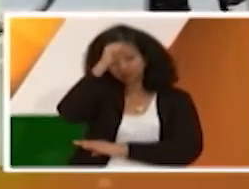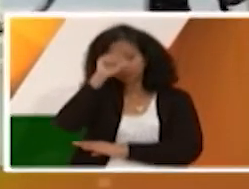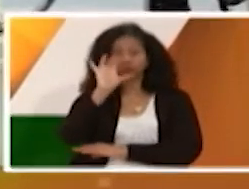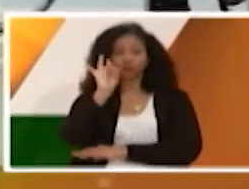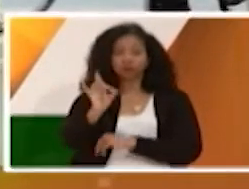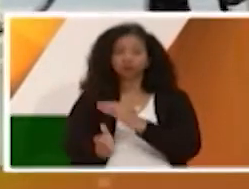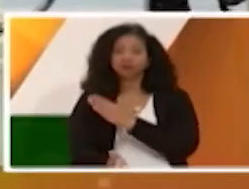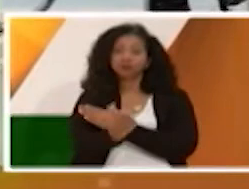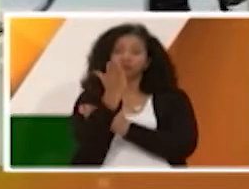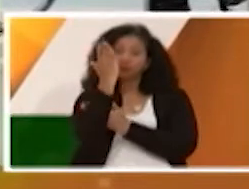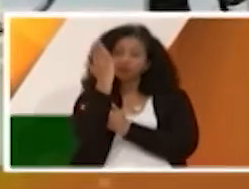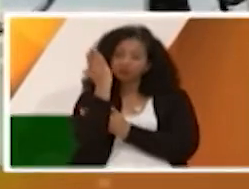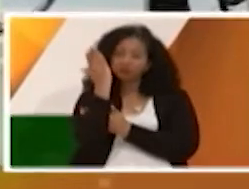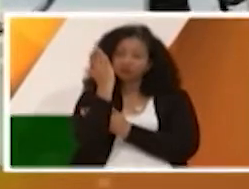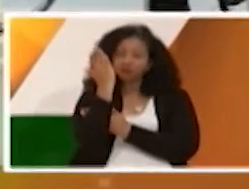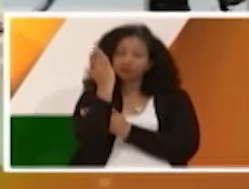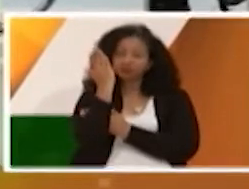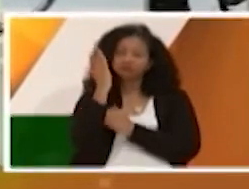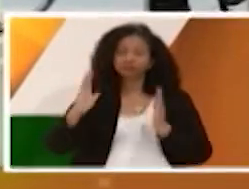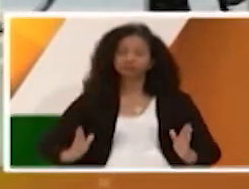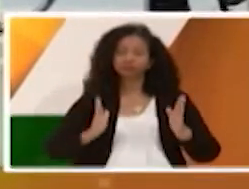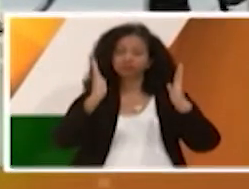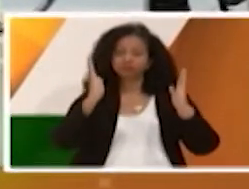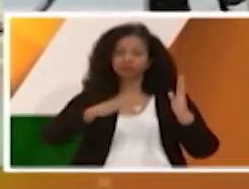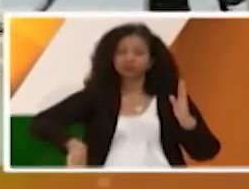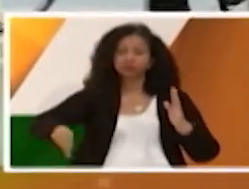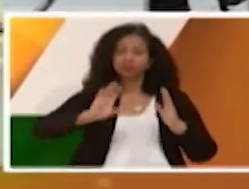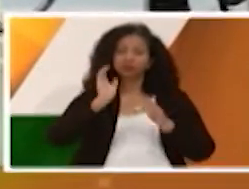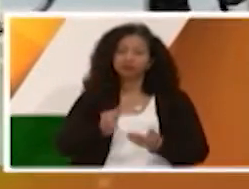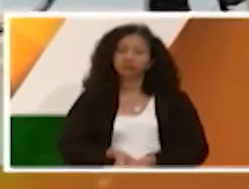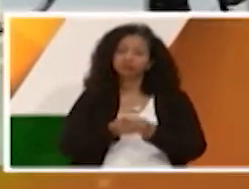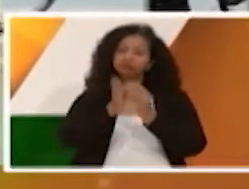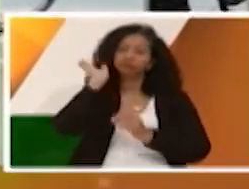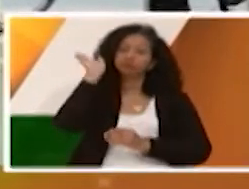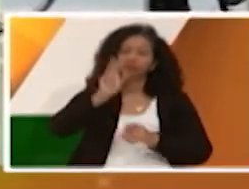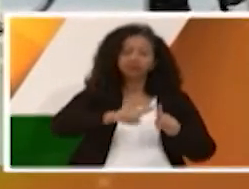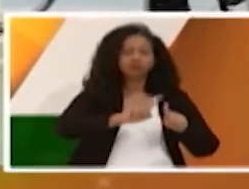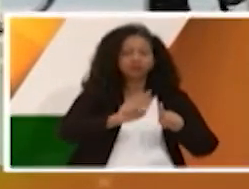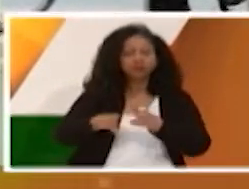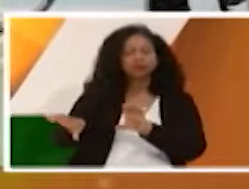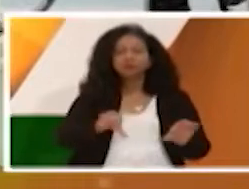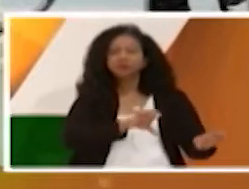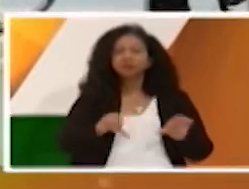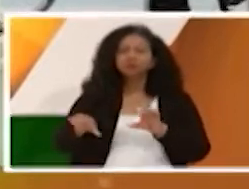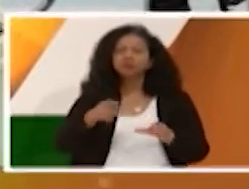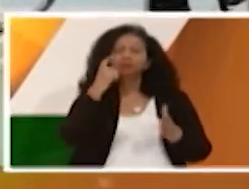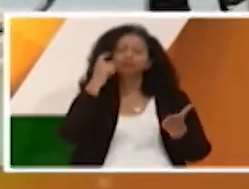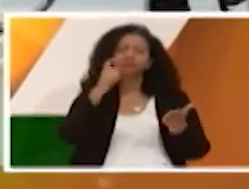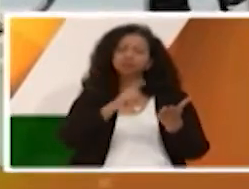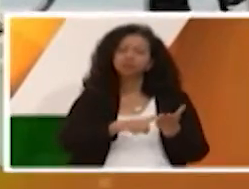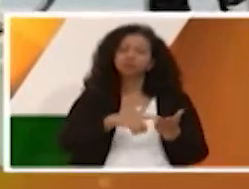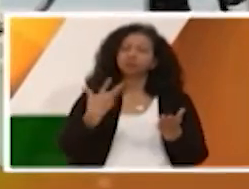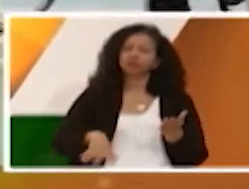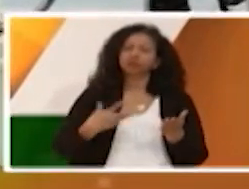Centro Olímpico Juan Pablo Duarte, frente al pabellón de voleibol, un sinnúmero de actividades y reconocimiento a esos héroes que